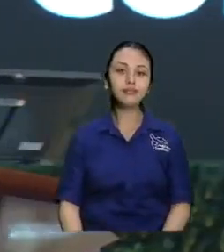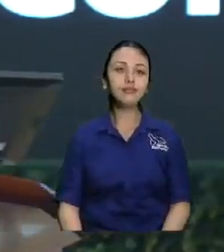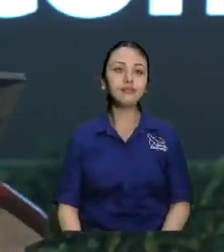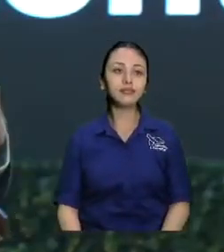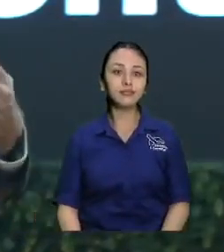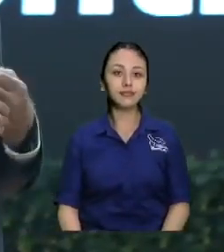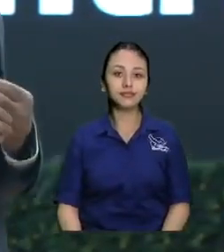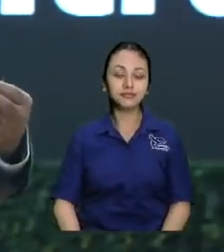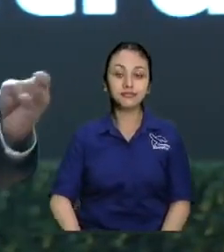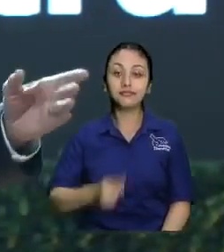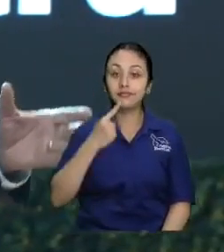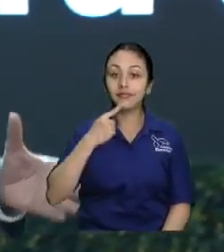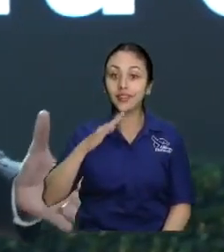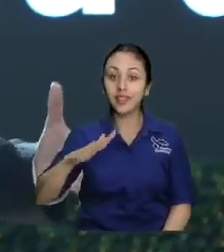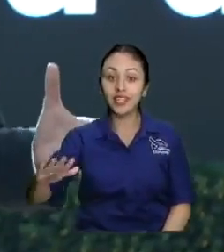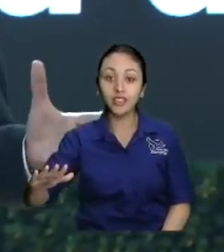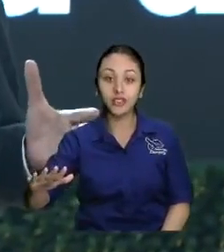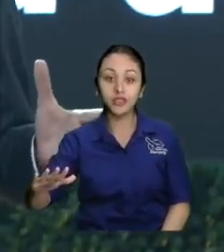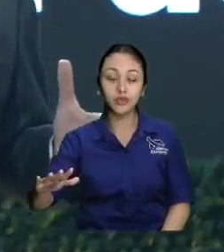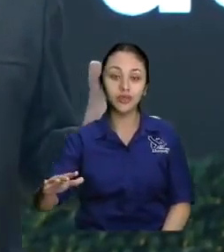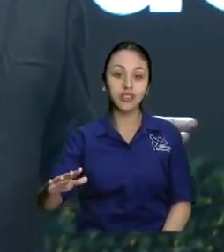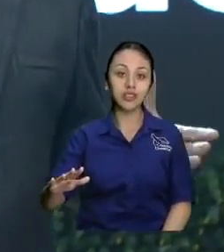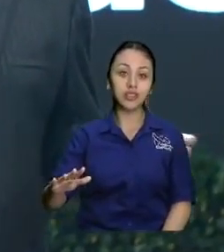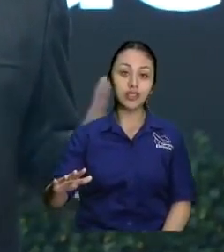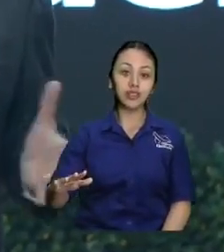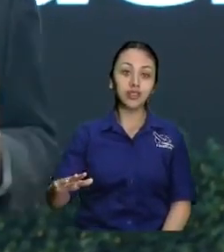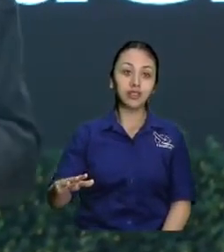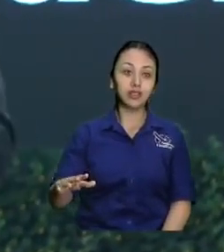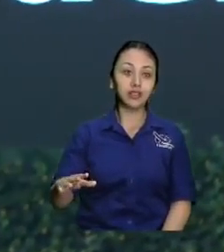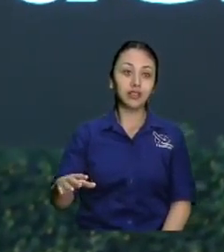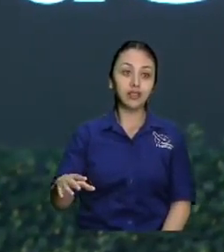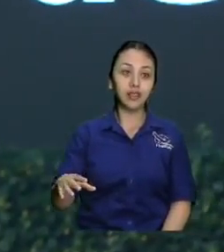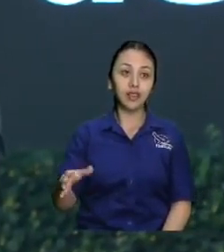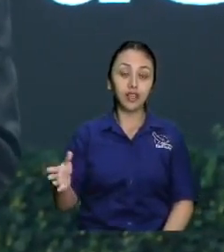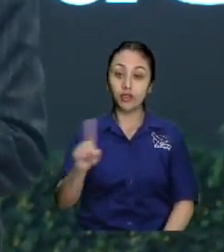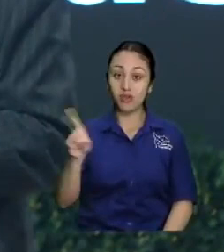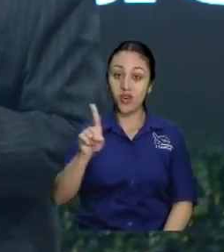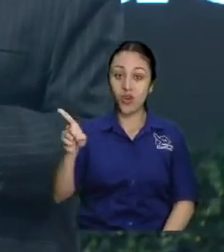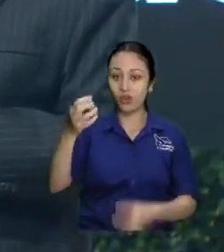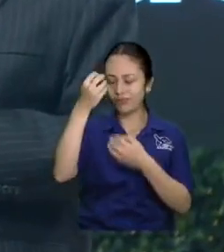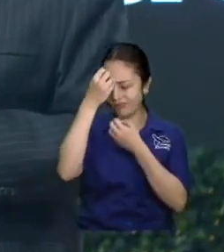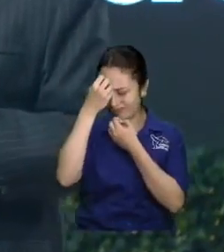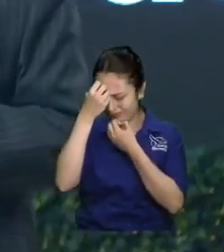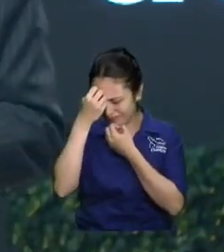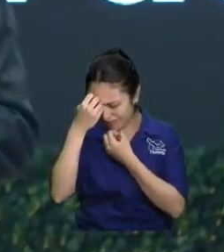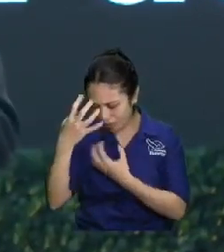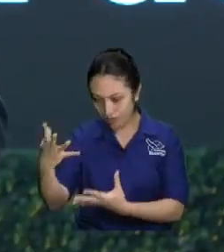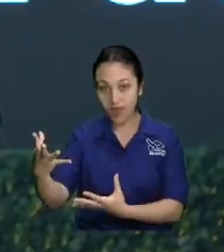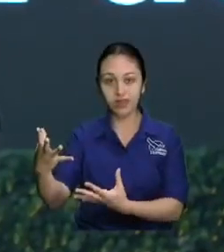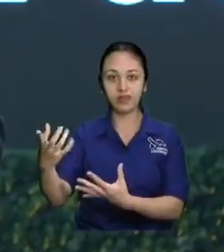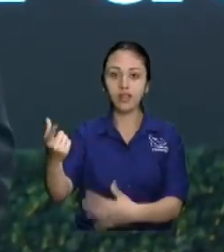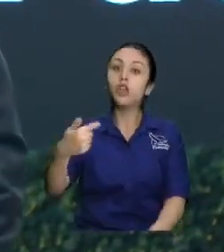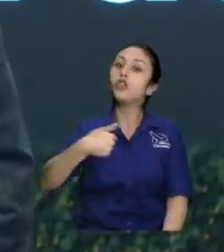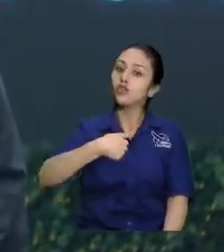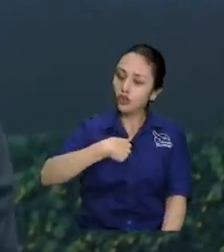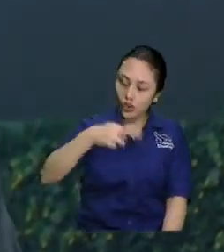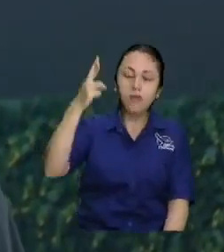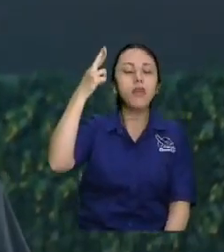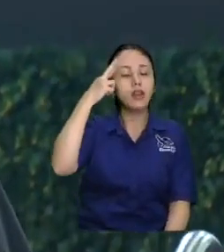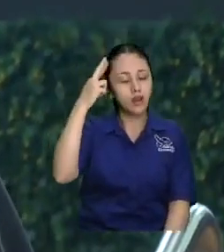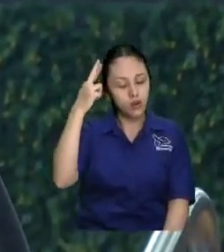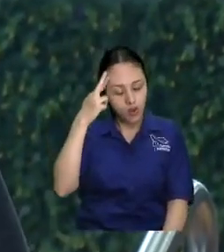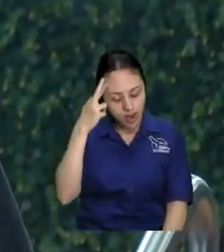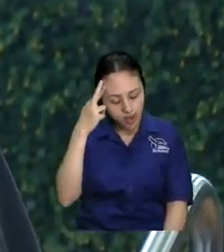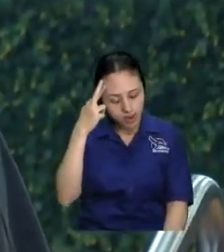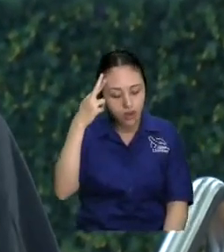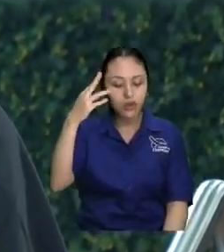los chicos también, ¿no?, para evadir. Yo me recuerdo, hermano. Y como les decían que la